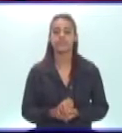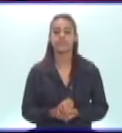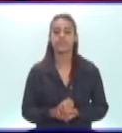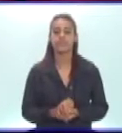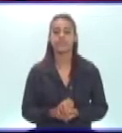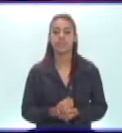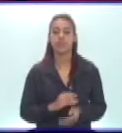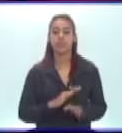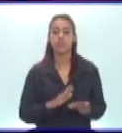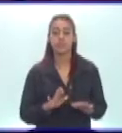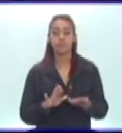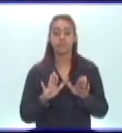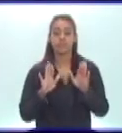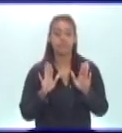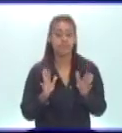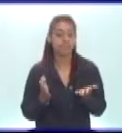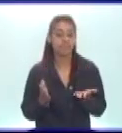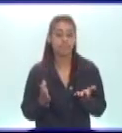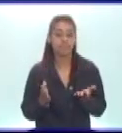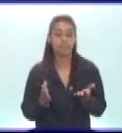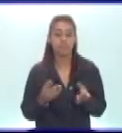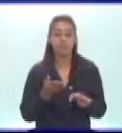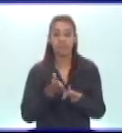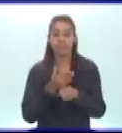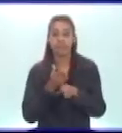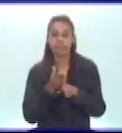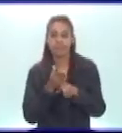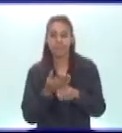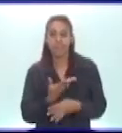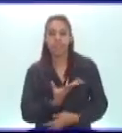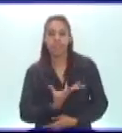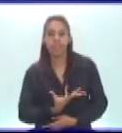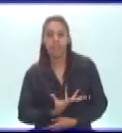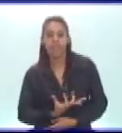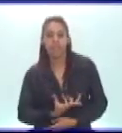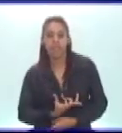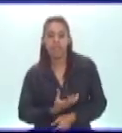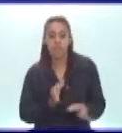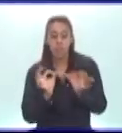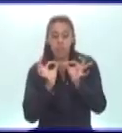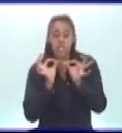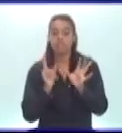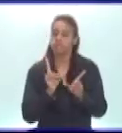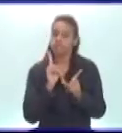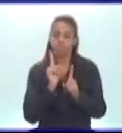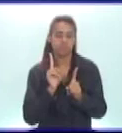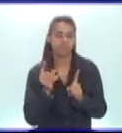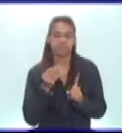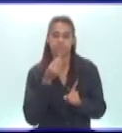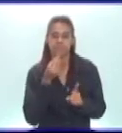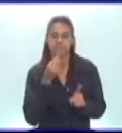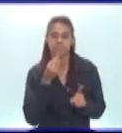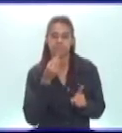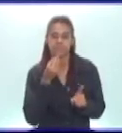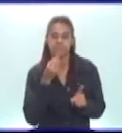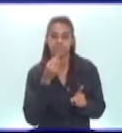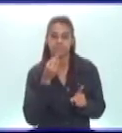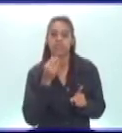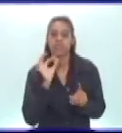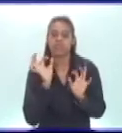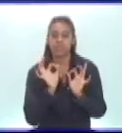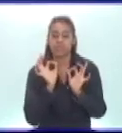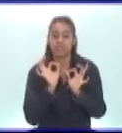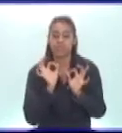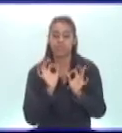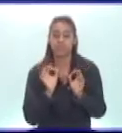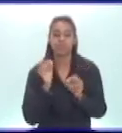Vamos a evitar en este tiempo las conductas como la lástima y la sobreprotección, tomando conciencia de sus